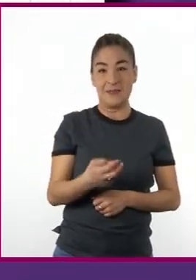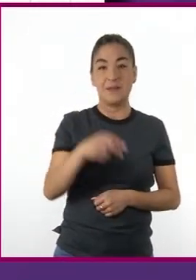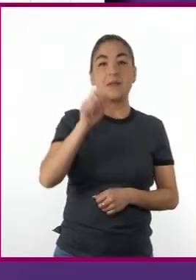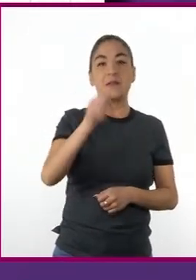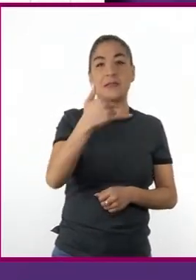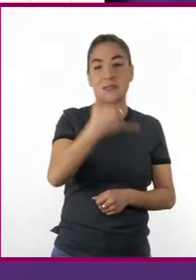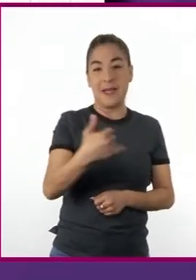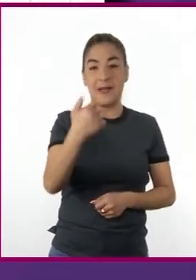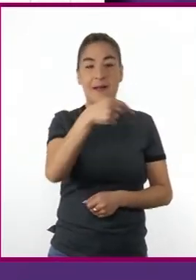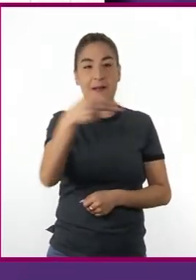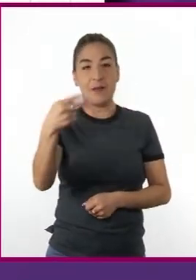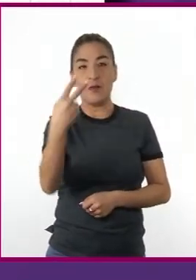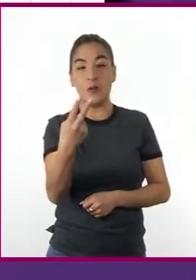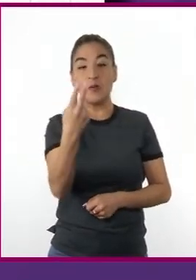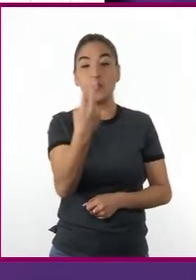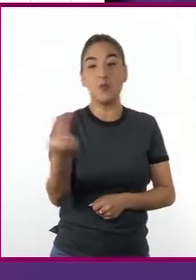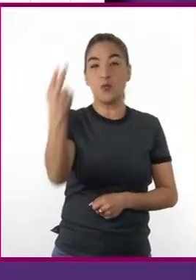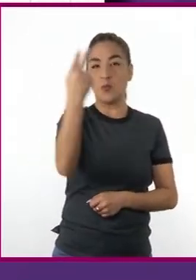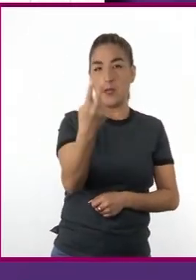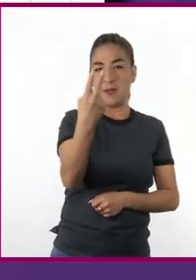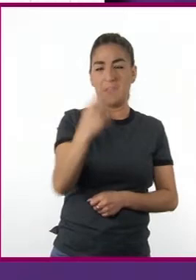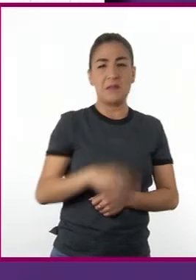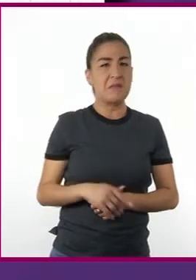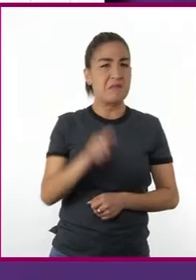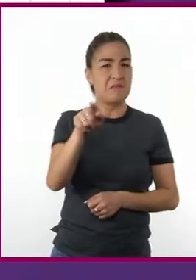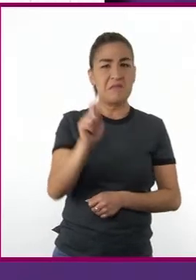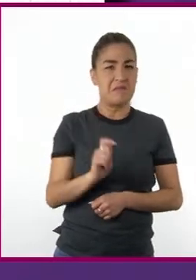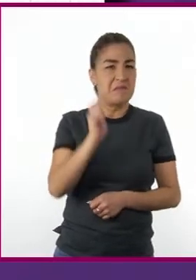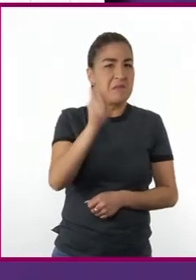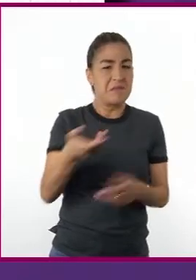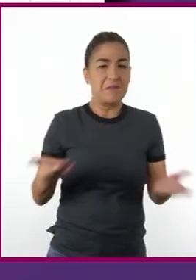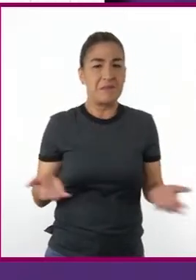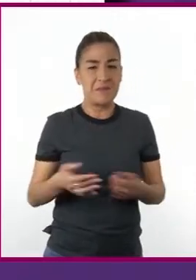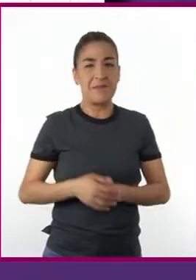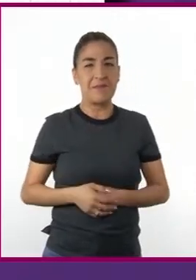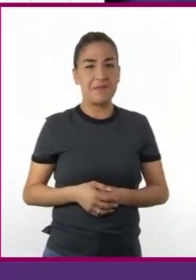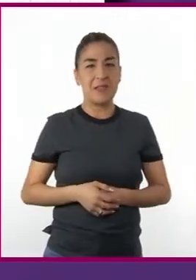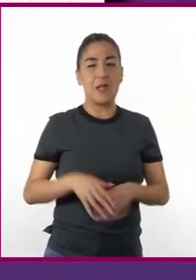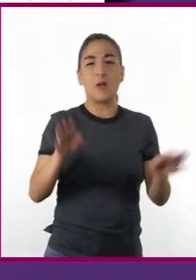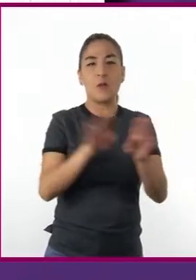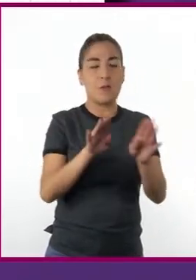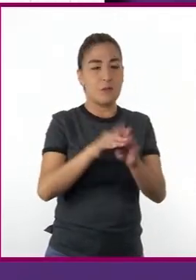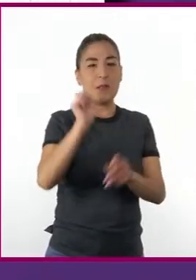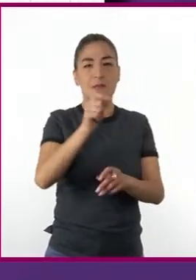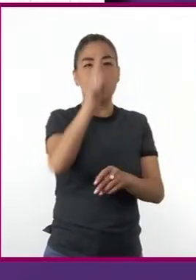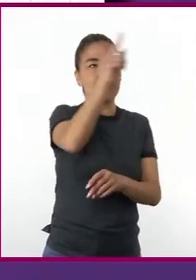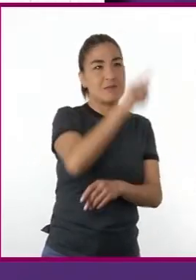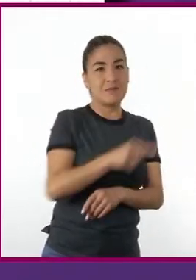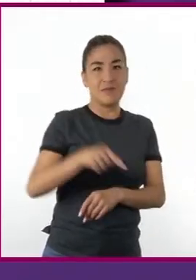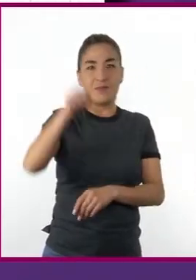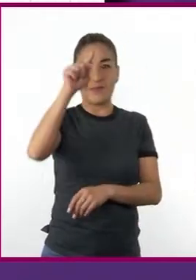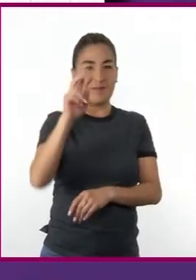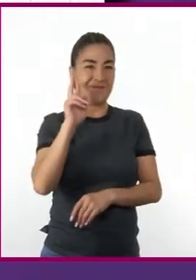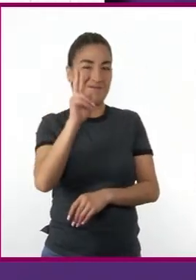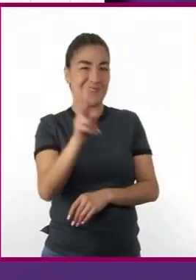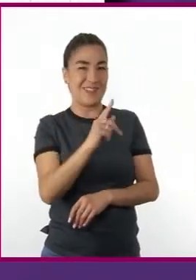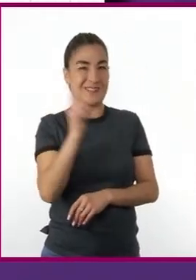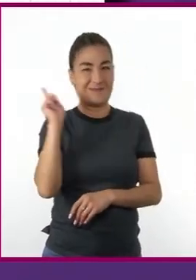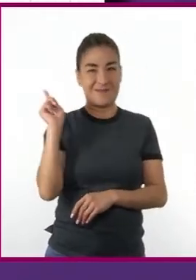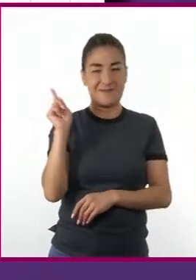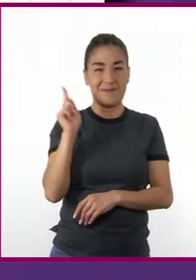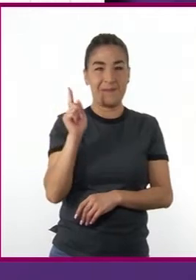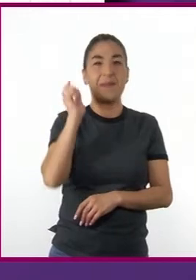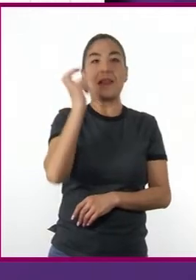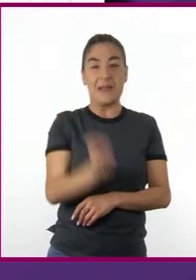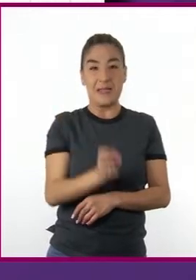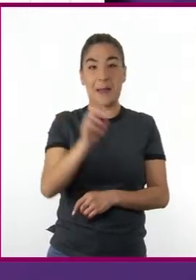cuadrado. ¿Qué pasa con la línea? Se convierte en una línea curva muy peculiar y el vértice